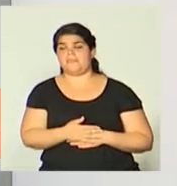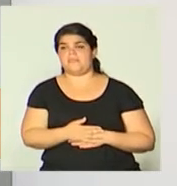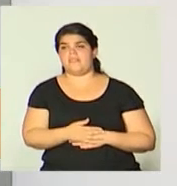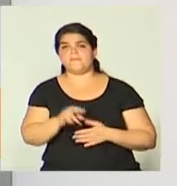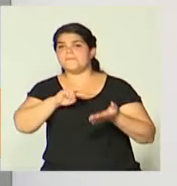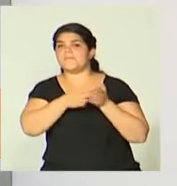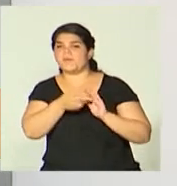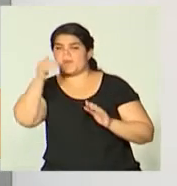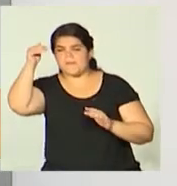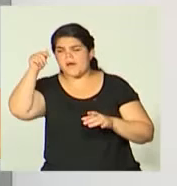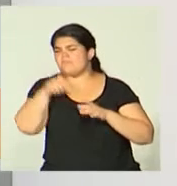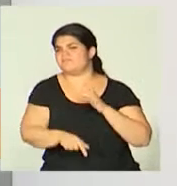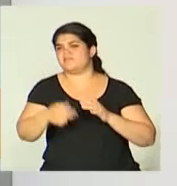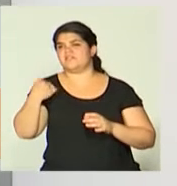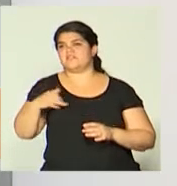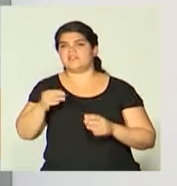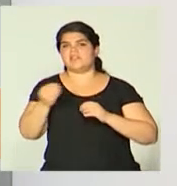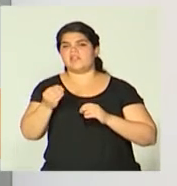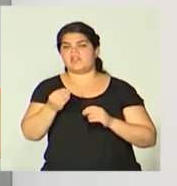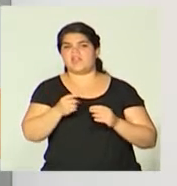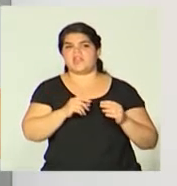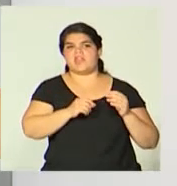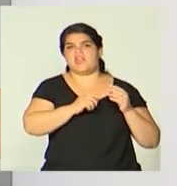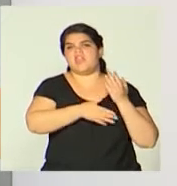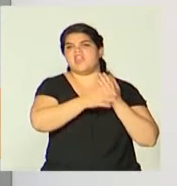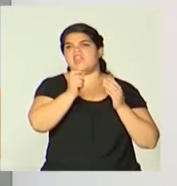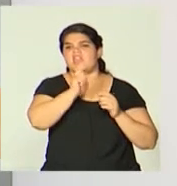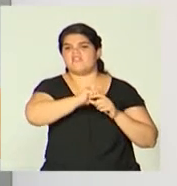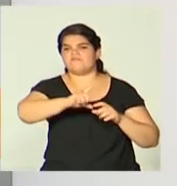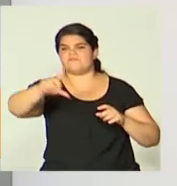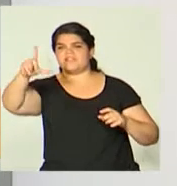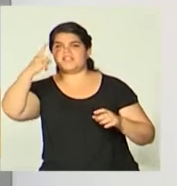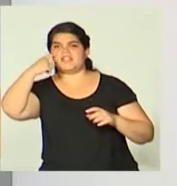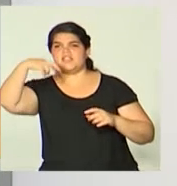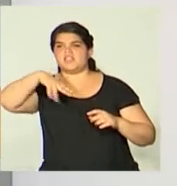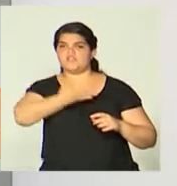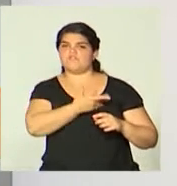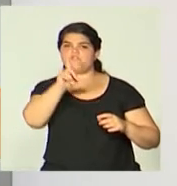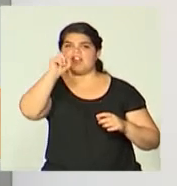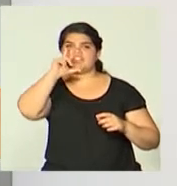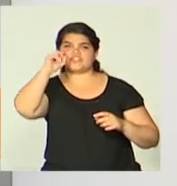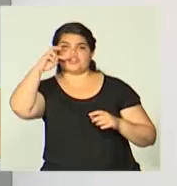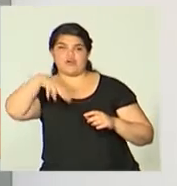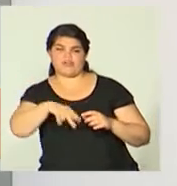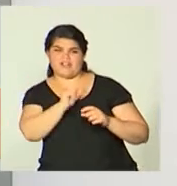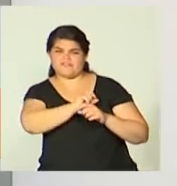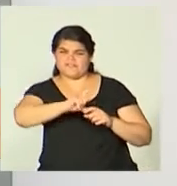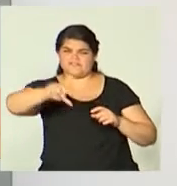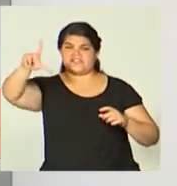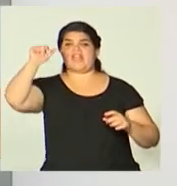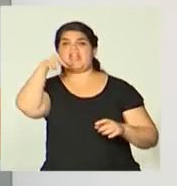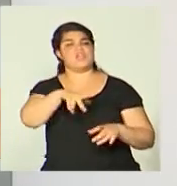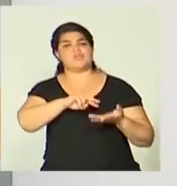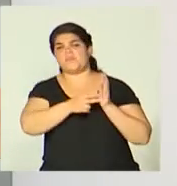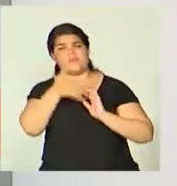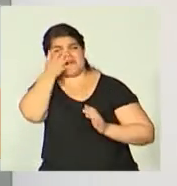tiene Argentina es la inflación alta, que fue generando todos los otros problemas que la Argentina tuvo. Eso es el problema central que